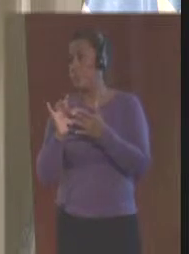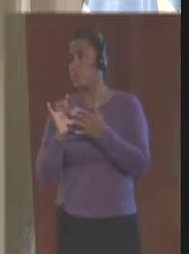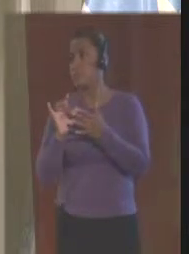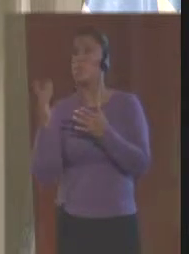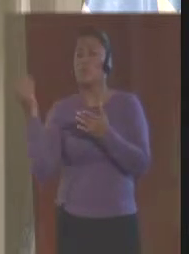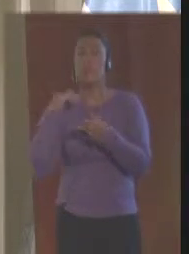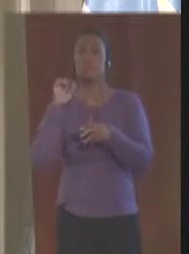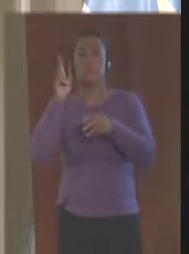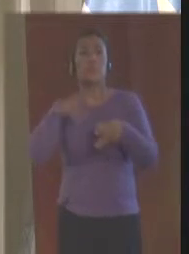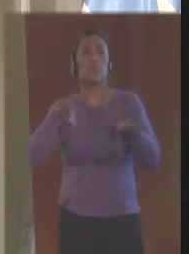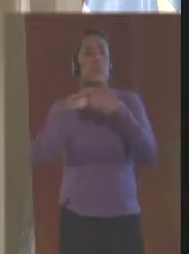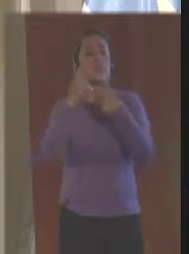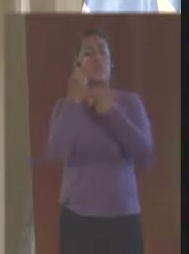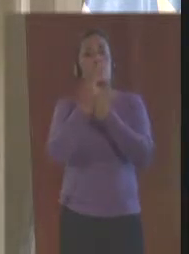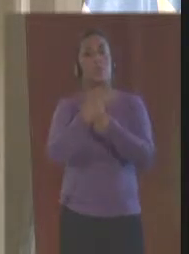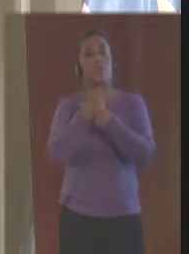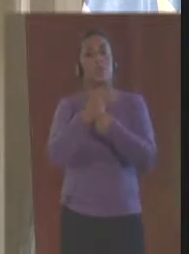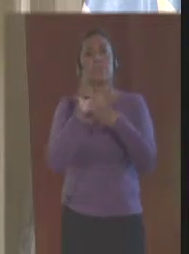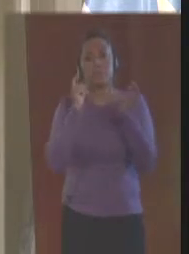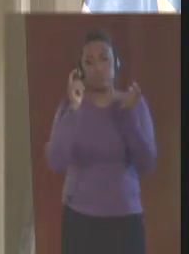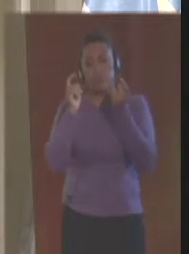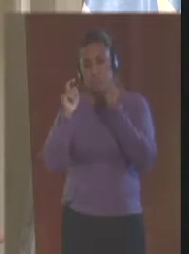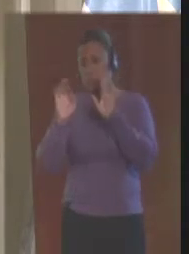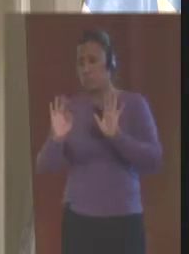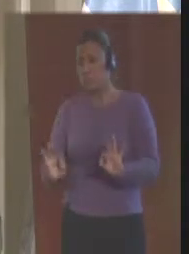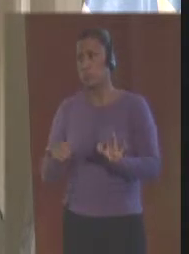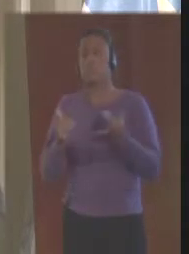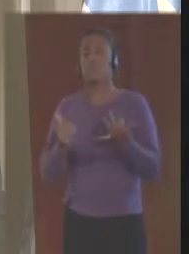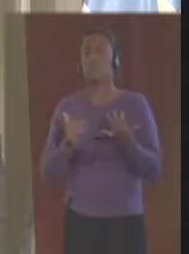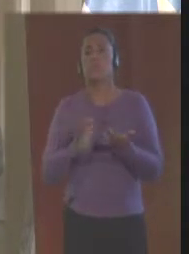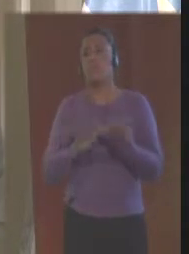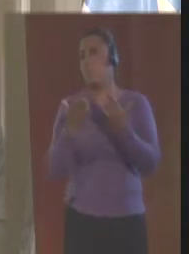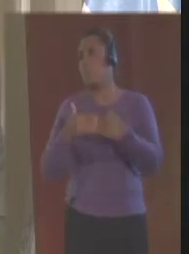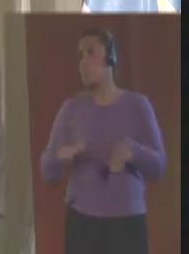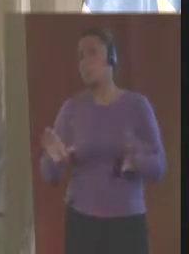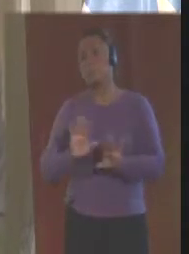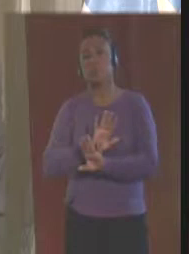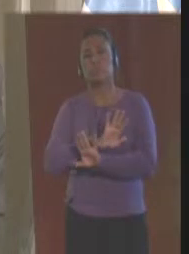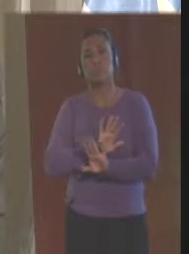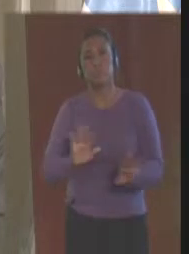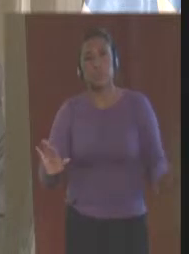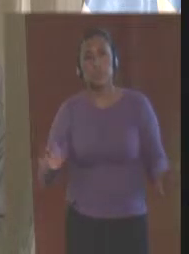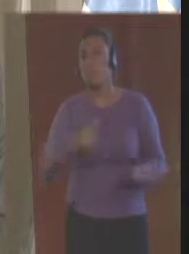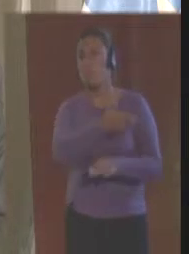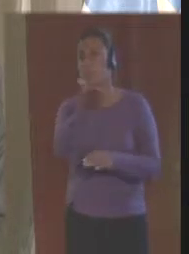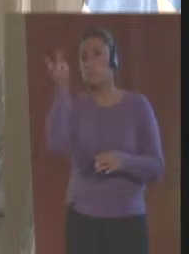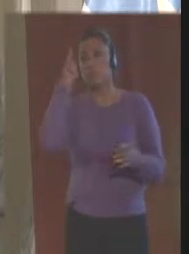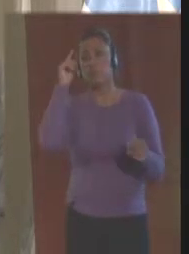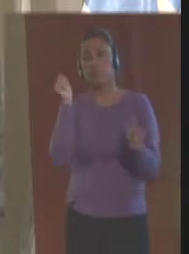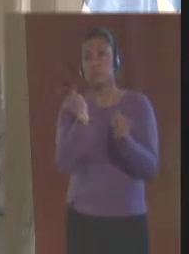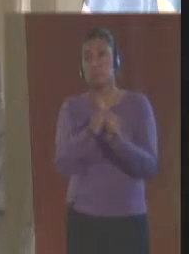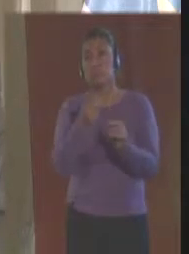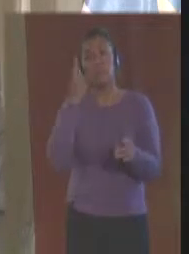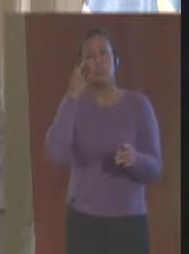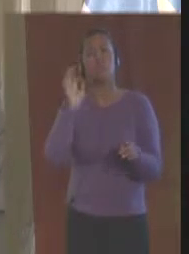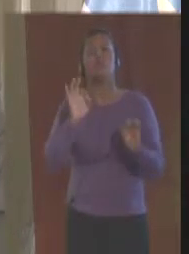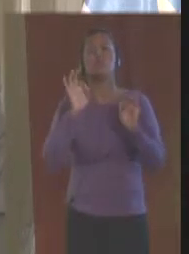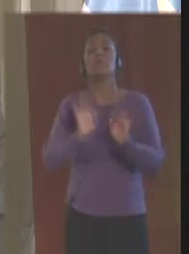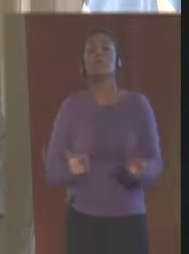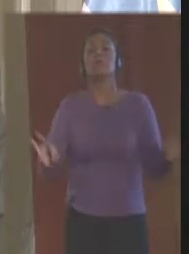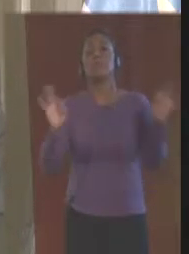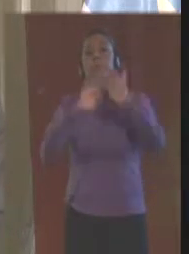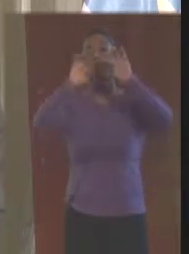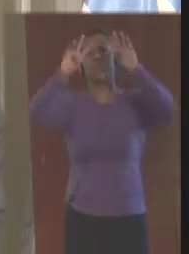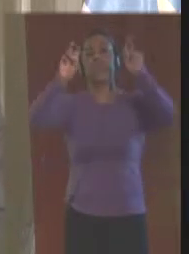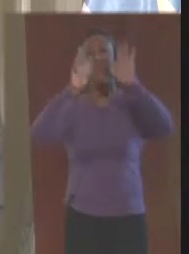la prevención, esencialmente en el manejo del territorio. Yo creo que, para terminar nada más, a manera de reflexión, este es uno de los principales temas